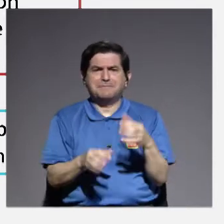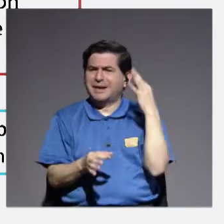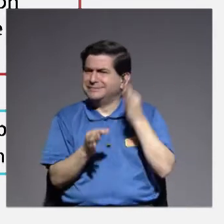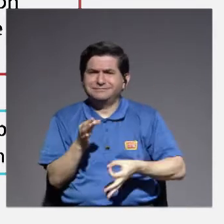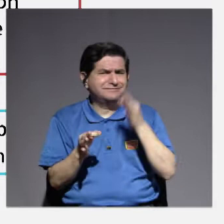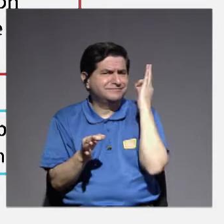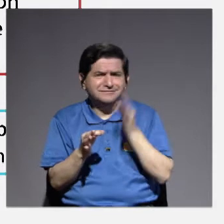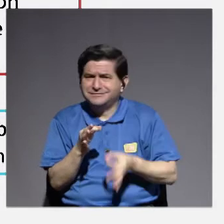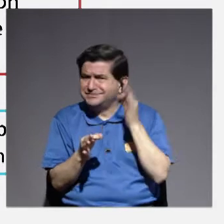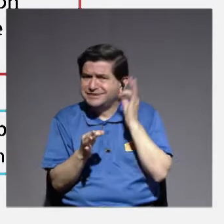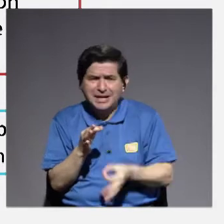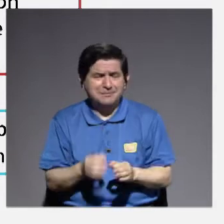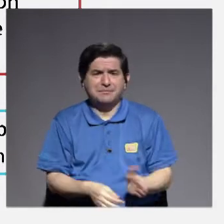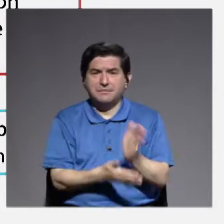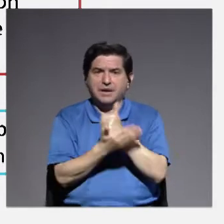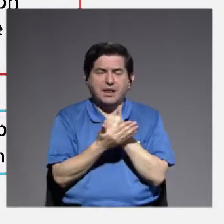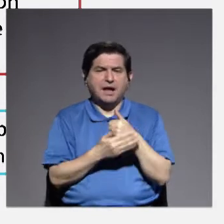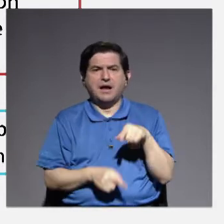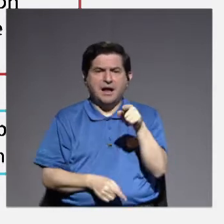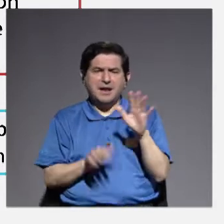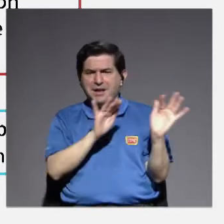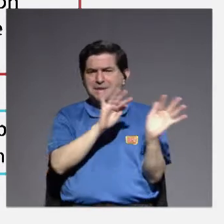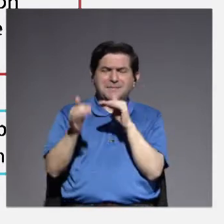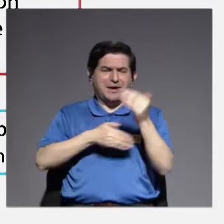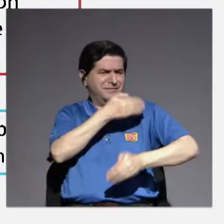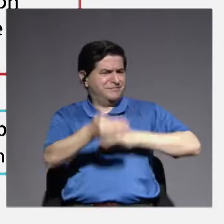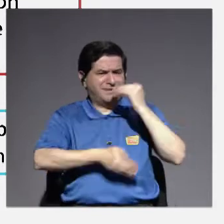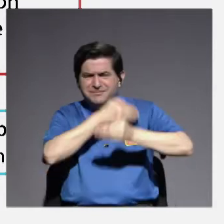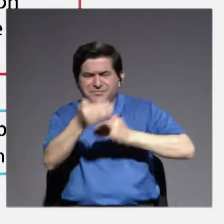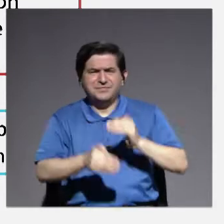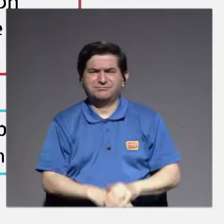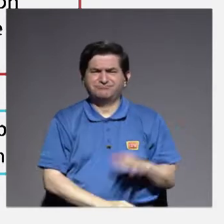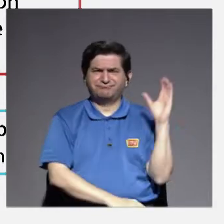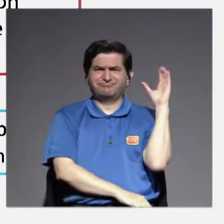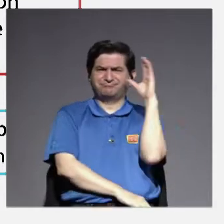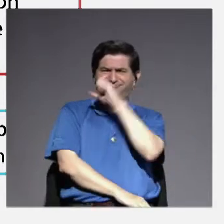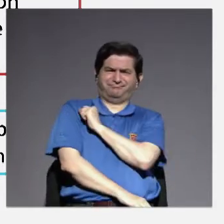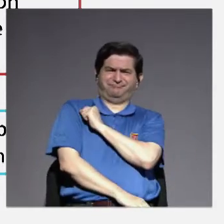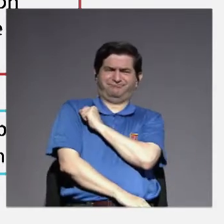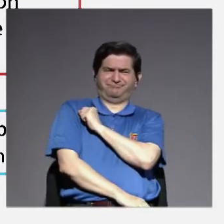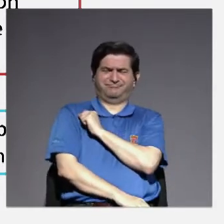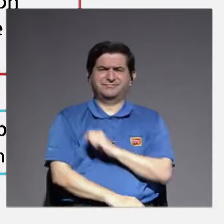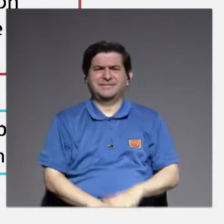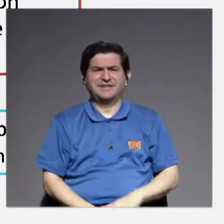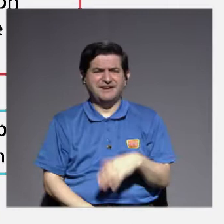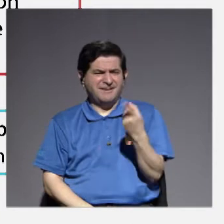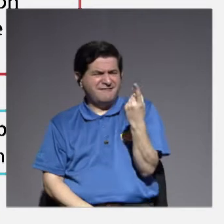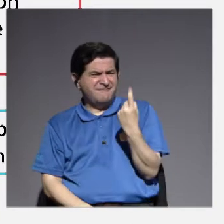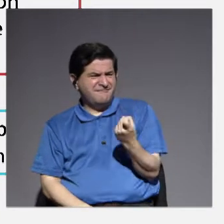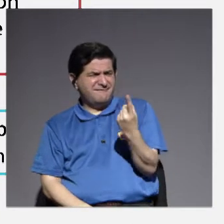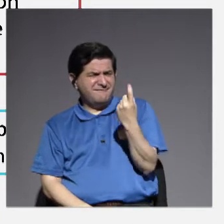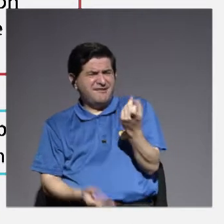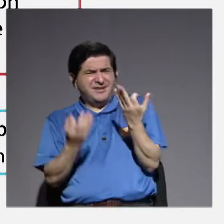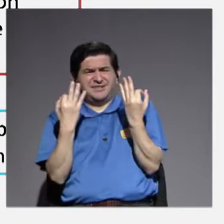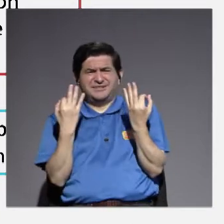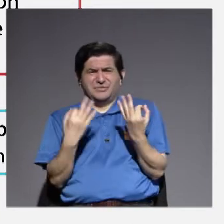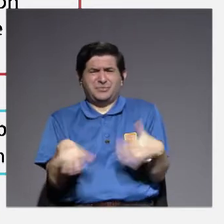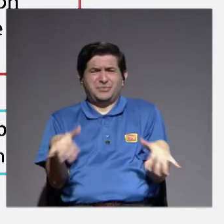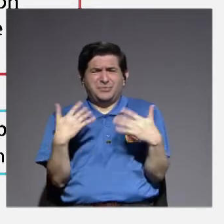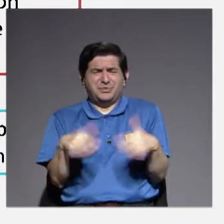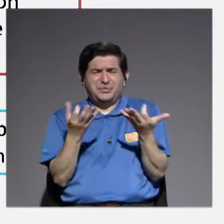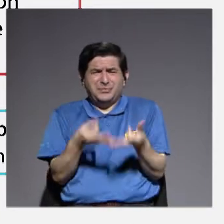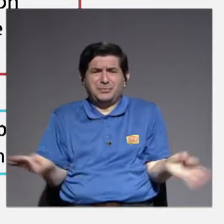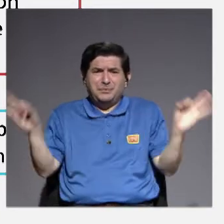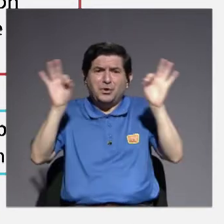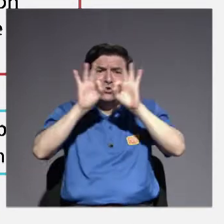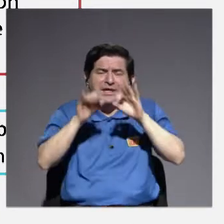hacer que la parte de digitalización de trámites, vemos que hay una deficiencia importante. Y aquí la